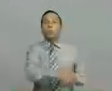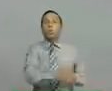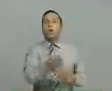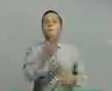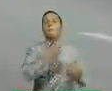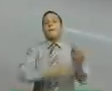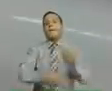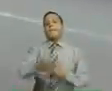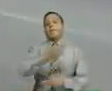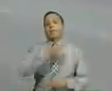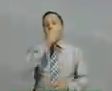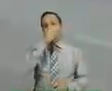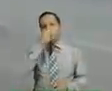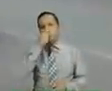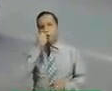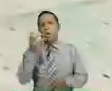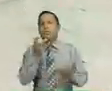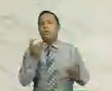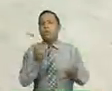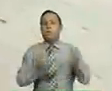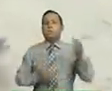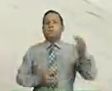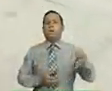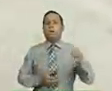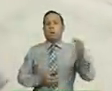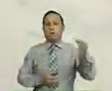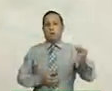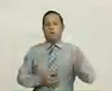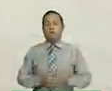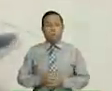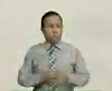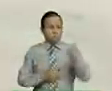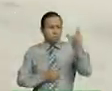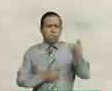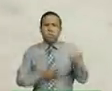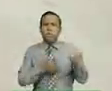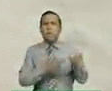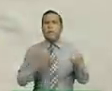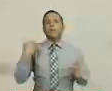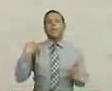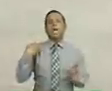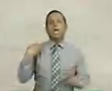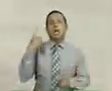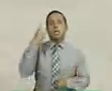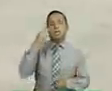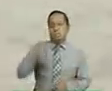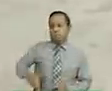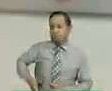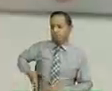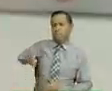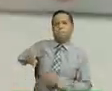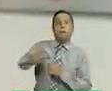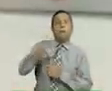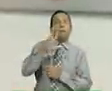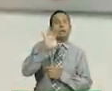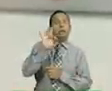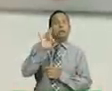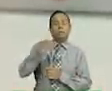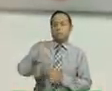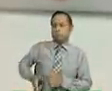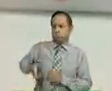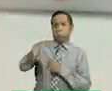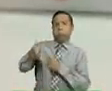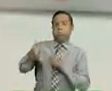El Arbolito, en Durán. El sujeto portaba un revólver calibre 38, arma que es